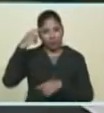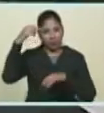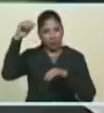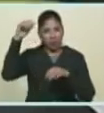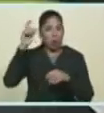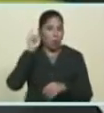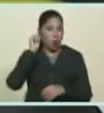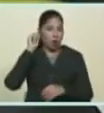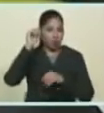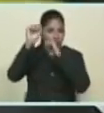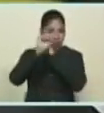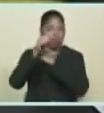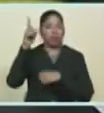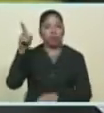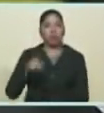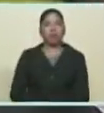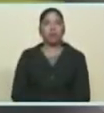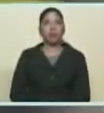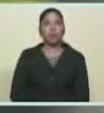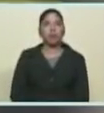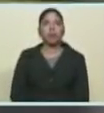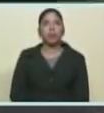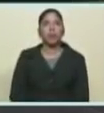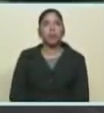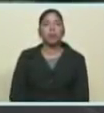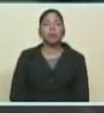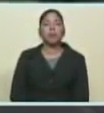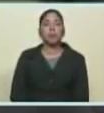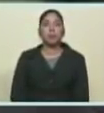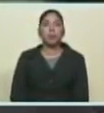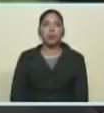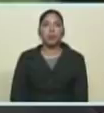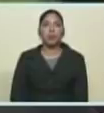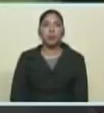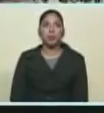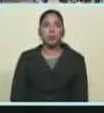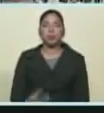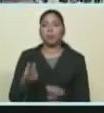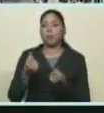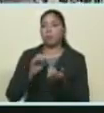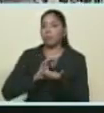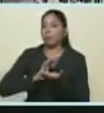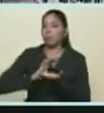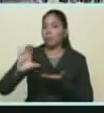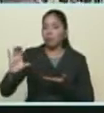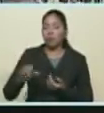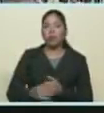60.080 millones de bolívares, gobernación, 31.091 millones de bolívares.